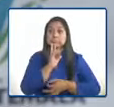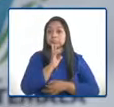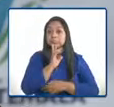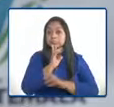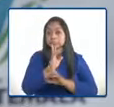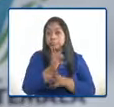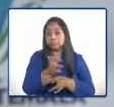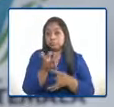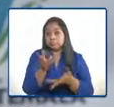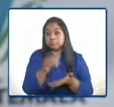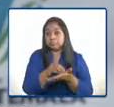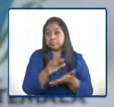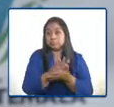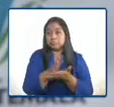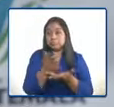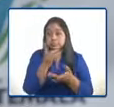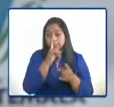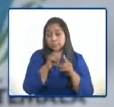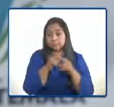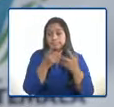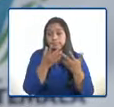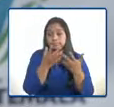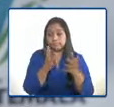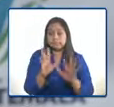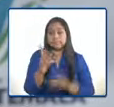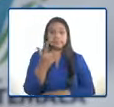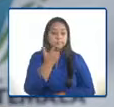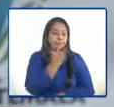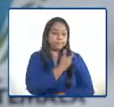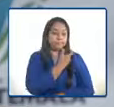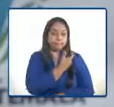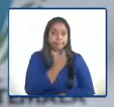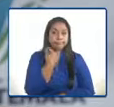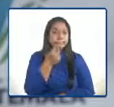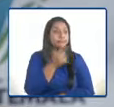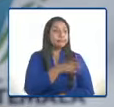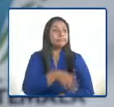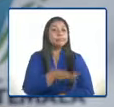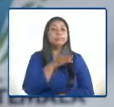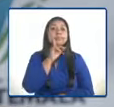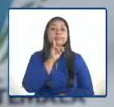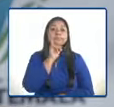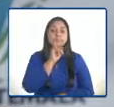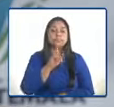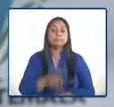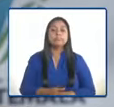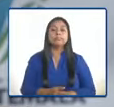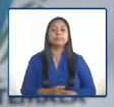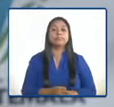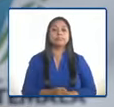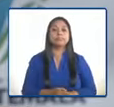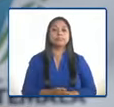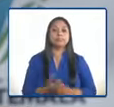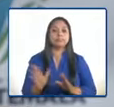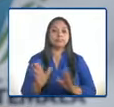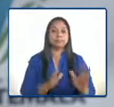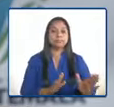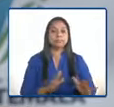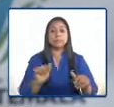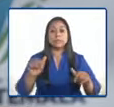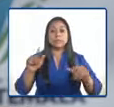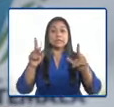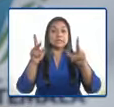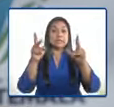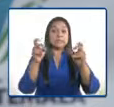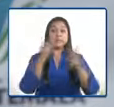de esa confirmación para poder llegar a poner las vacunas a los jóvenes que están privados de libertad. Ahora, en cuanto al tema de